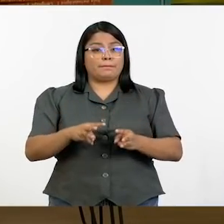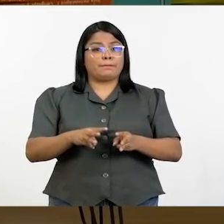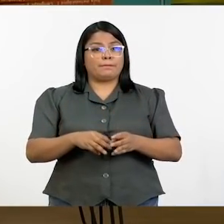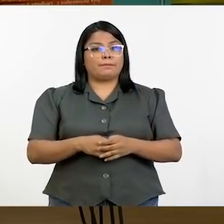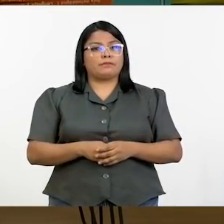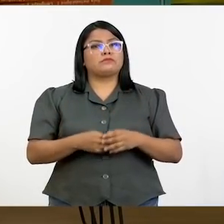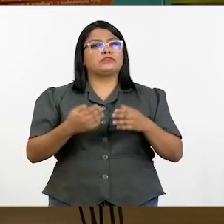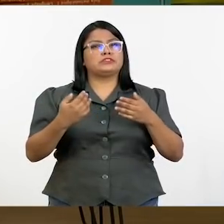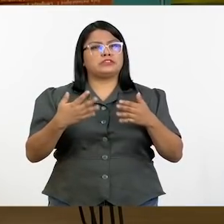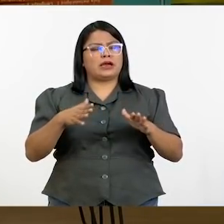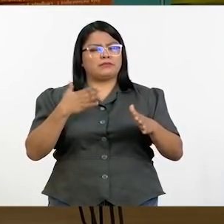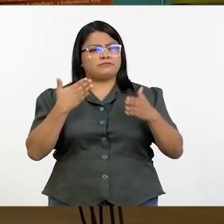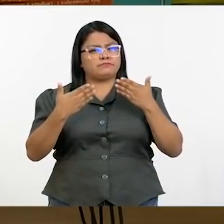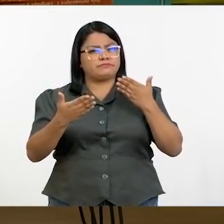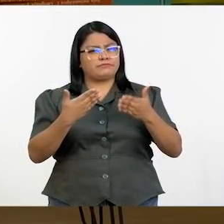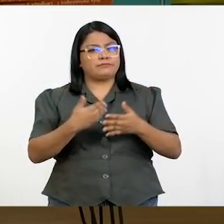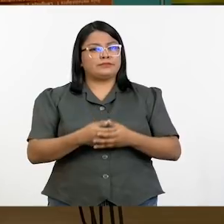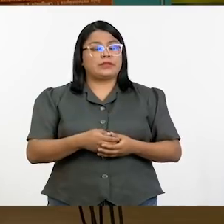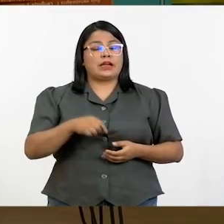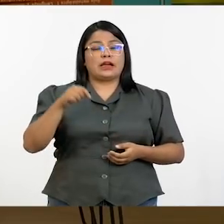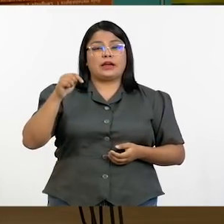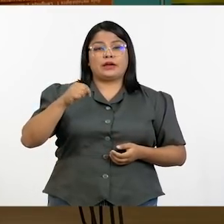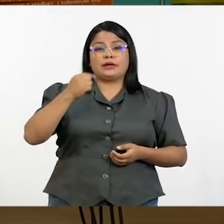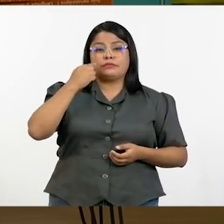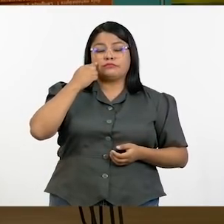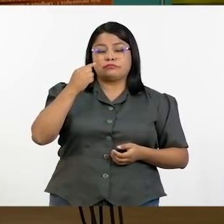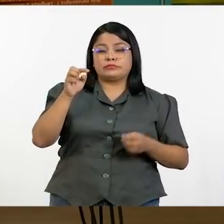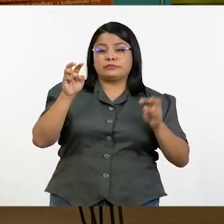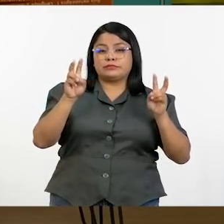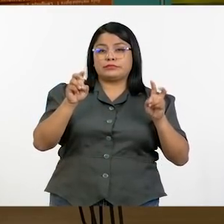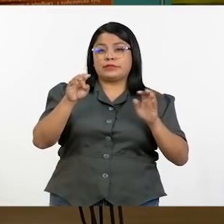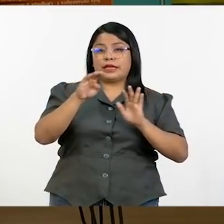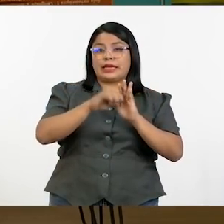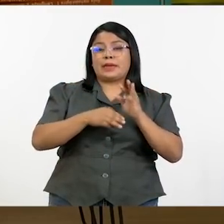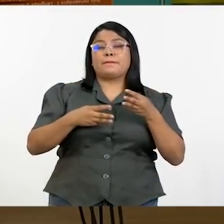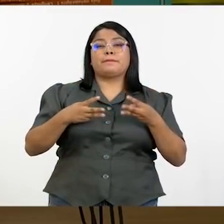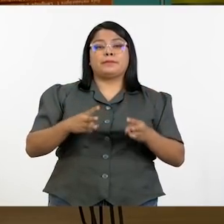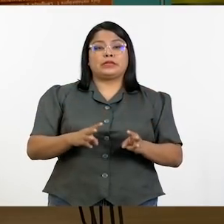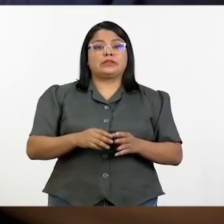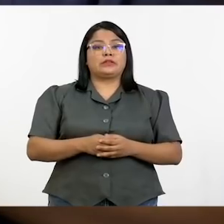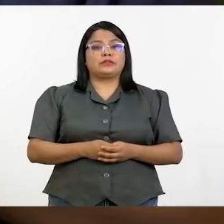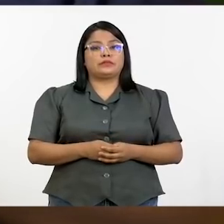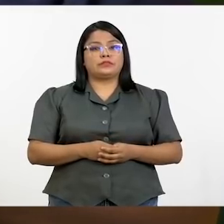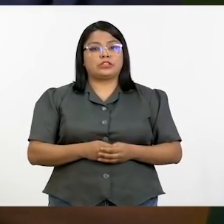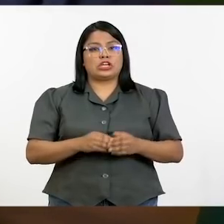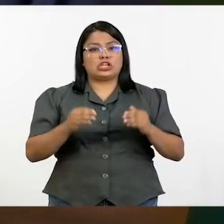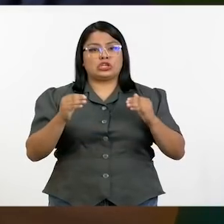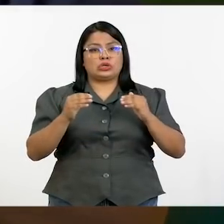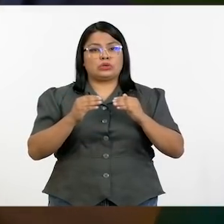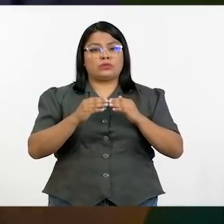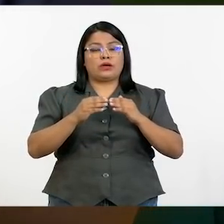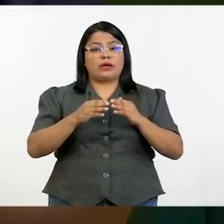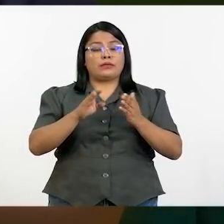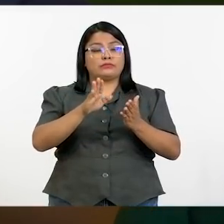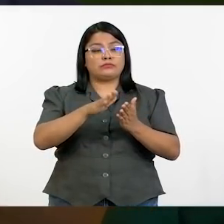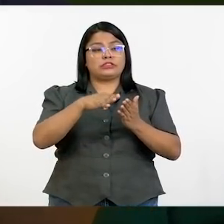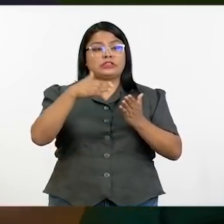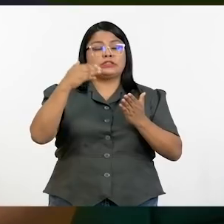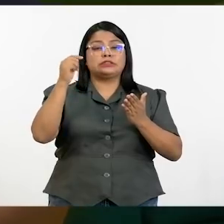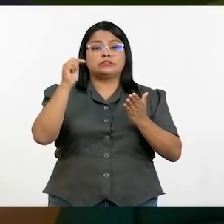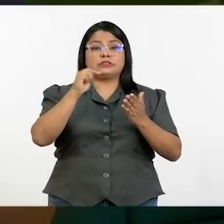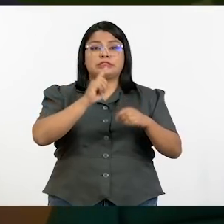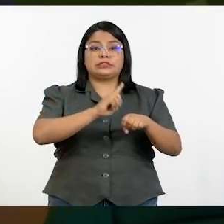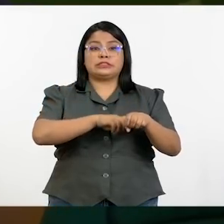metodológicas? Como ya lo decías tú, Paola, vamos a hablar sobre la guía metodológica y sobre cómo planificar